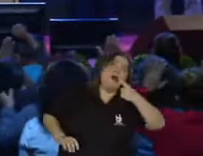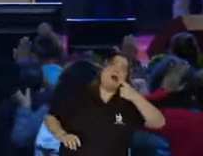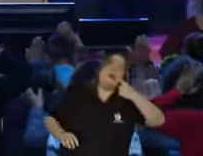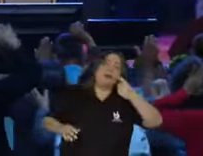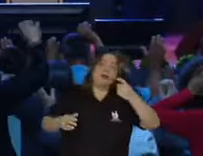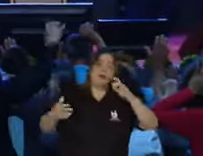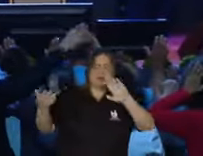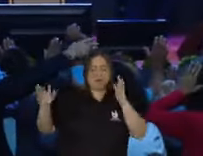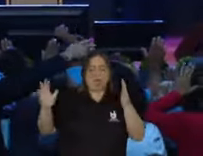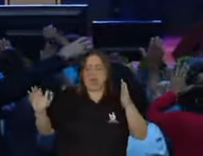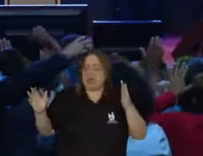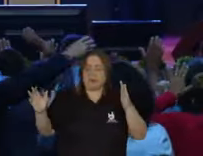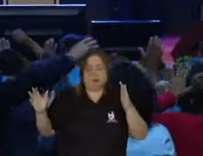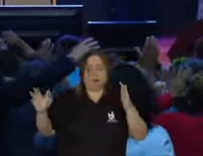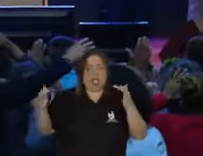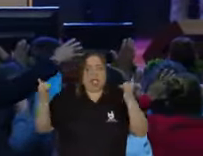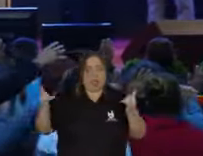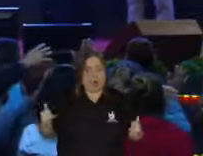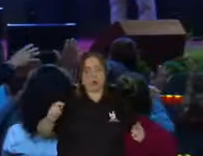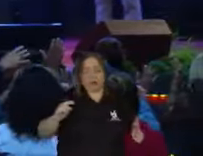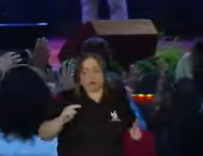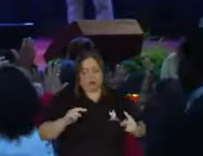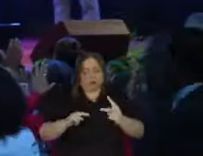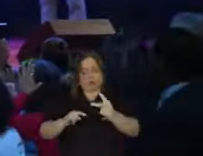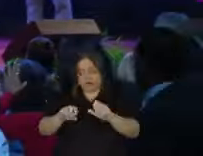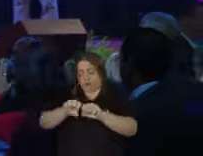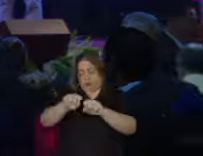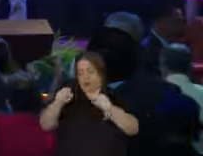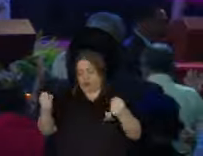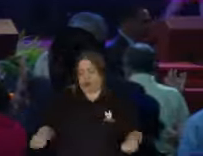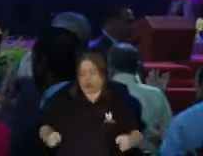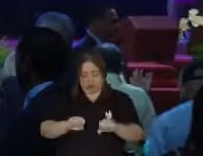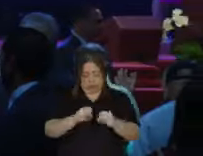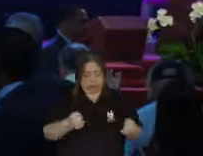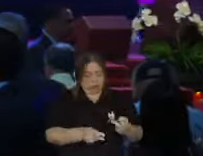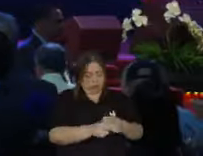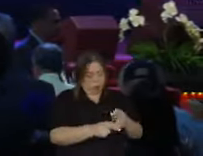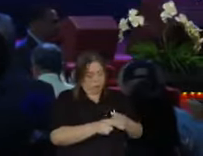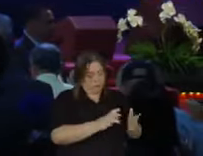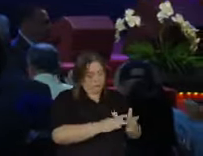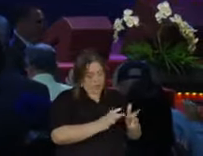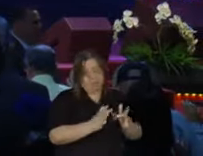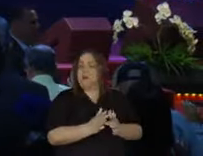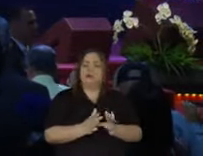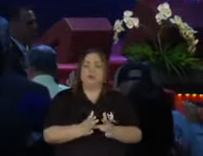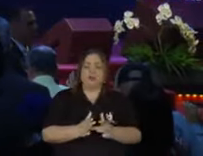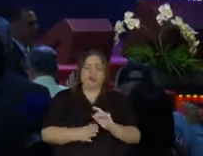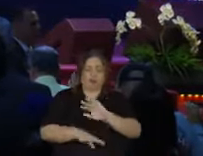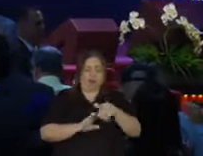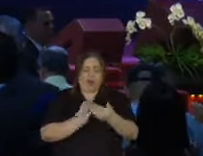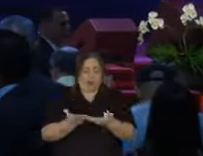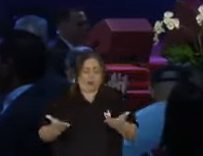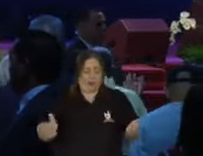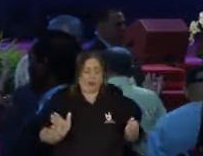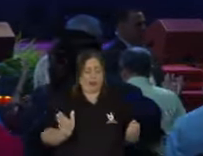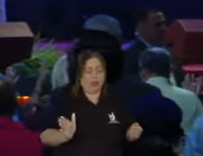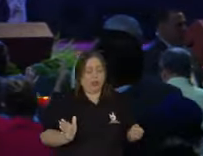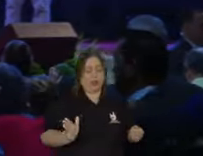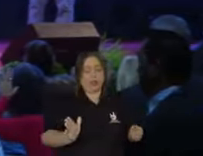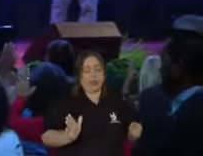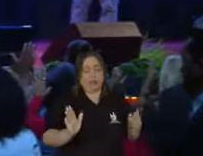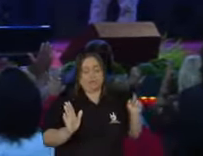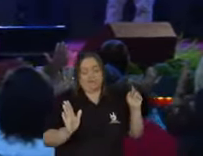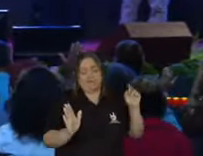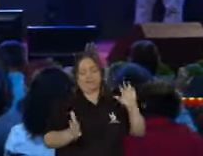nombre de Jesús. Nos levantamos, nos levantamos, nos levantamos contra toda obra de muerte, contra toda obra de muerte y